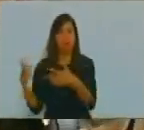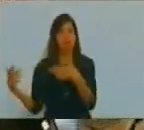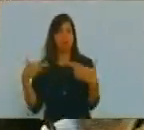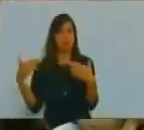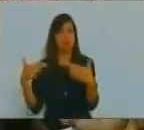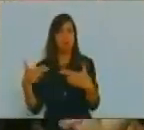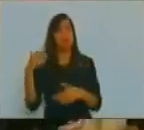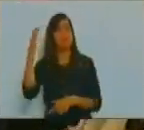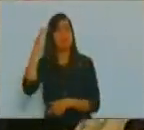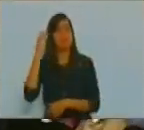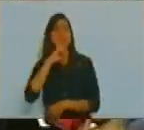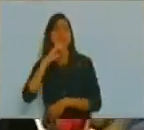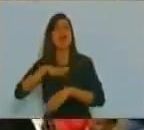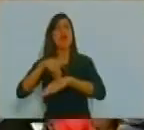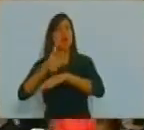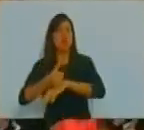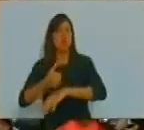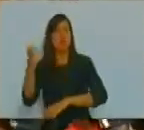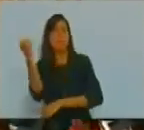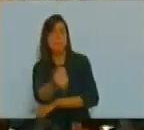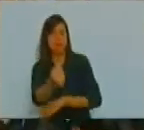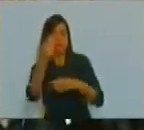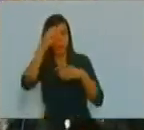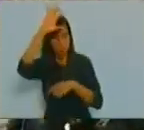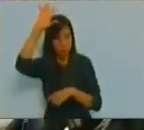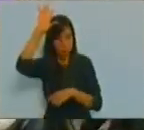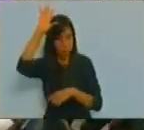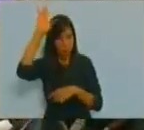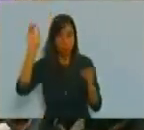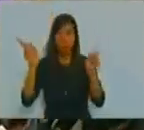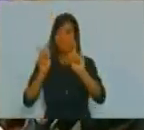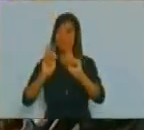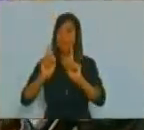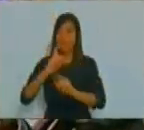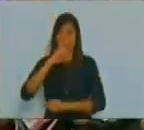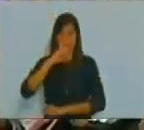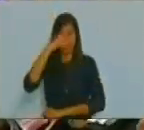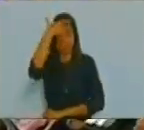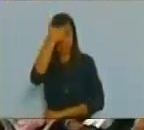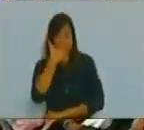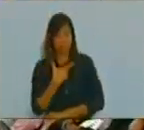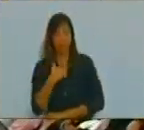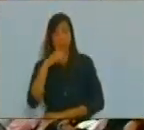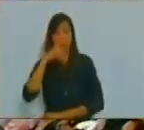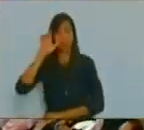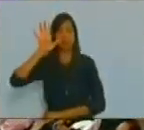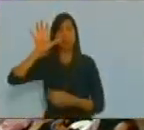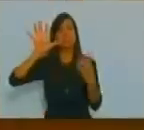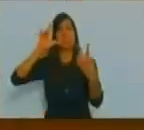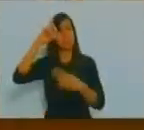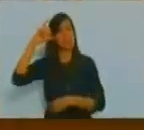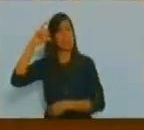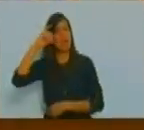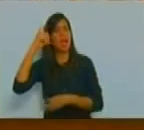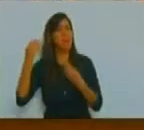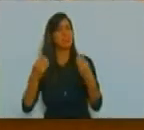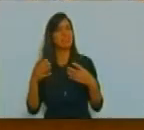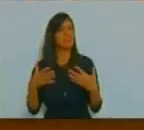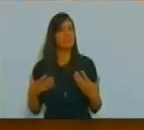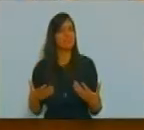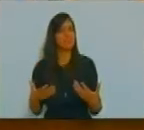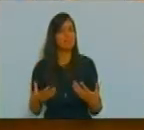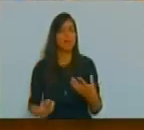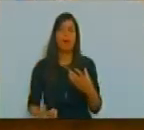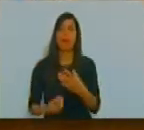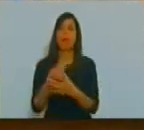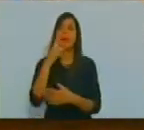actores intelectuales y materiales de este crimen sin embargo el presidente nicolás maduro siete a siete días después lo que hizo fue crear una política